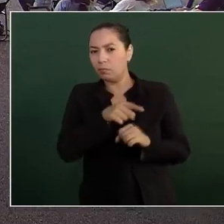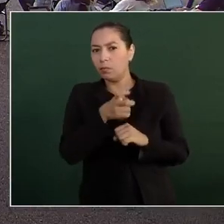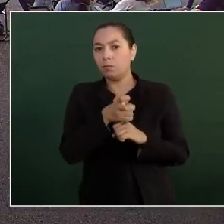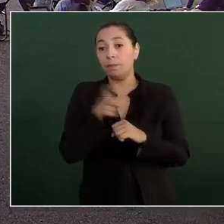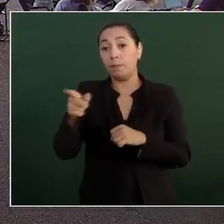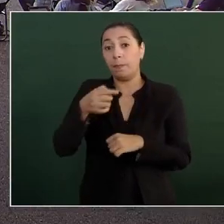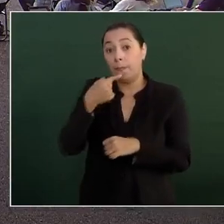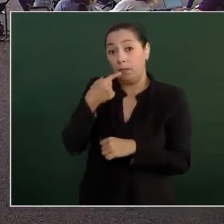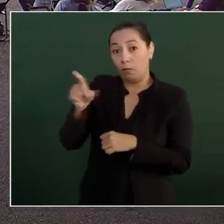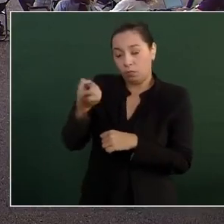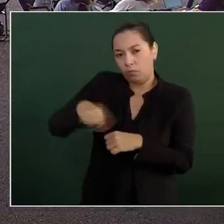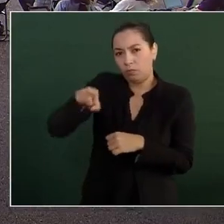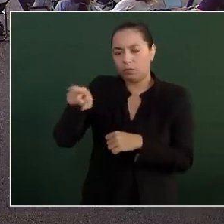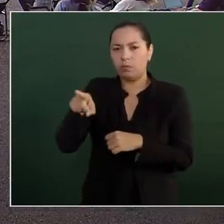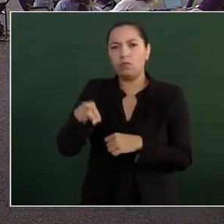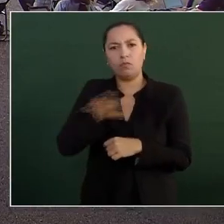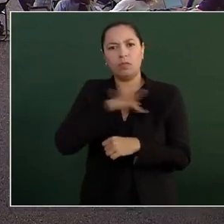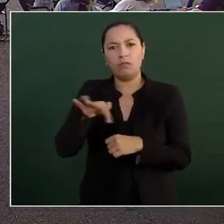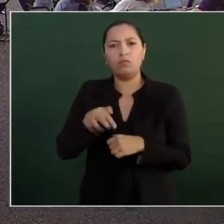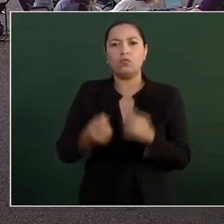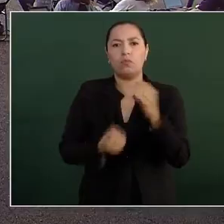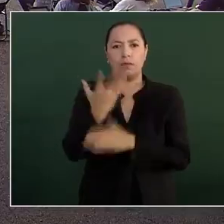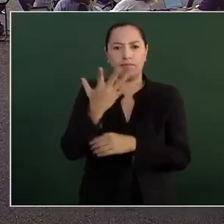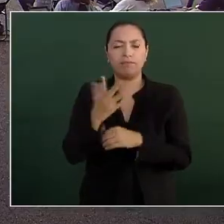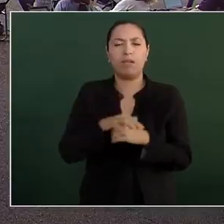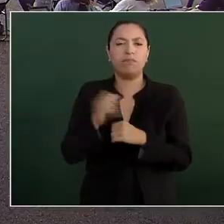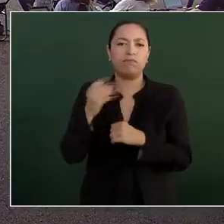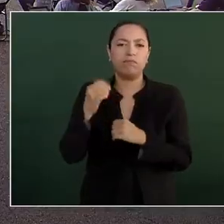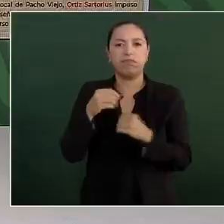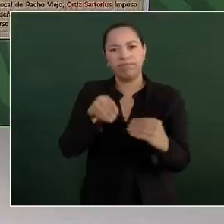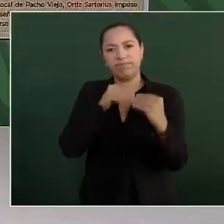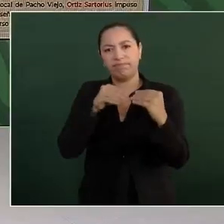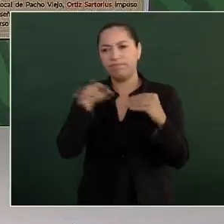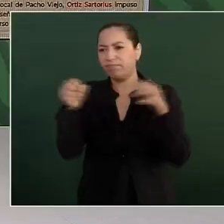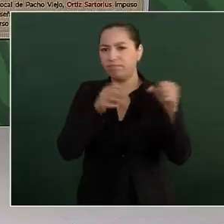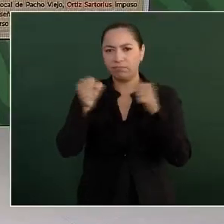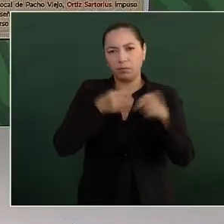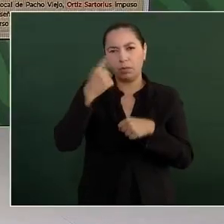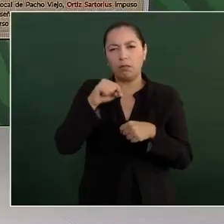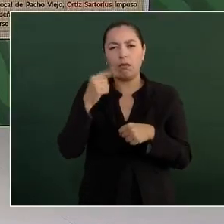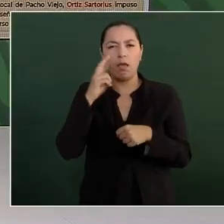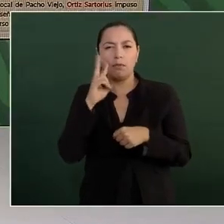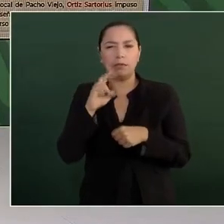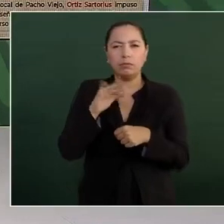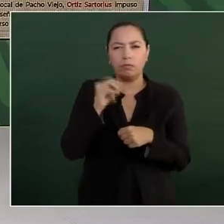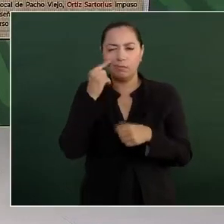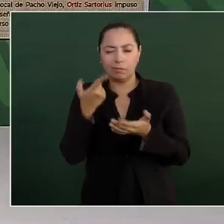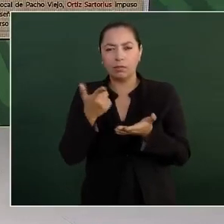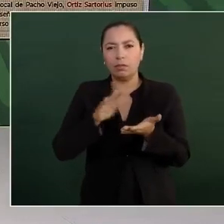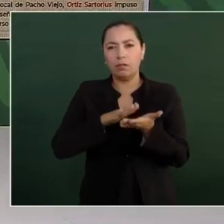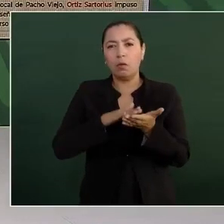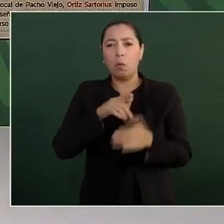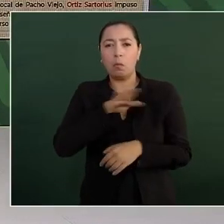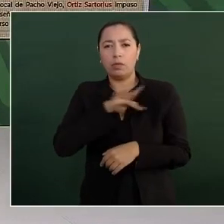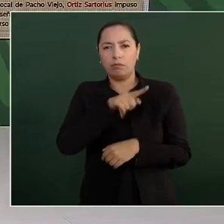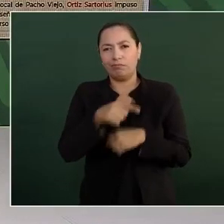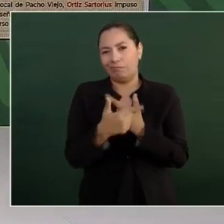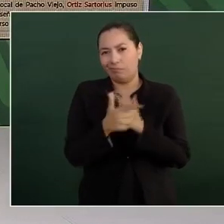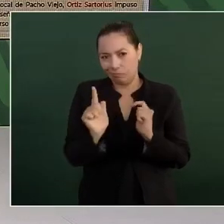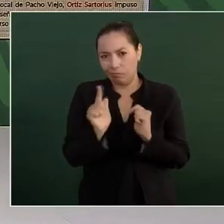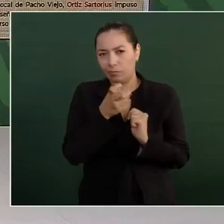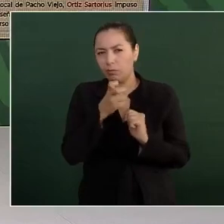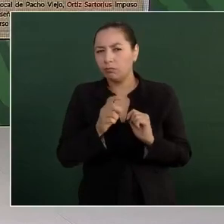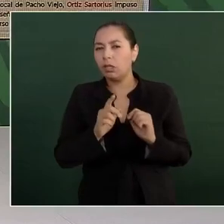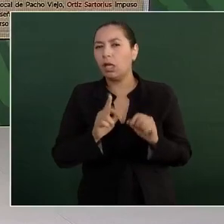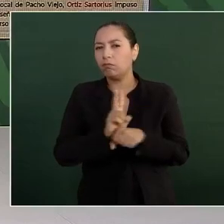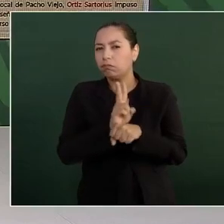las partes a una nueva audiencia y con plenitud de jurisdicción determinara variar o no la prisión preventiva. La jueza argumentó